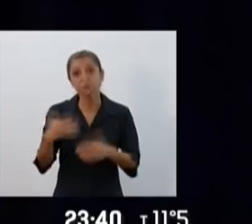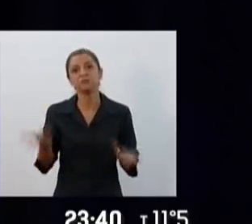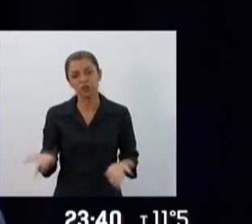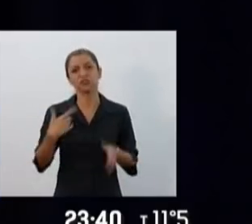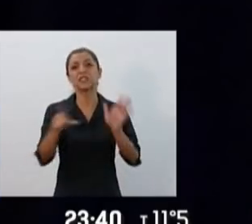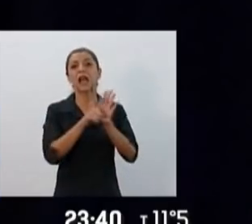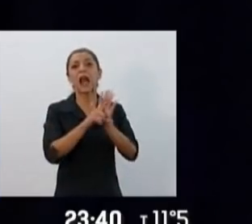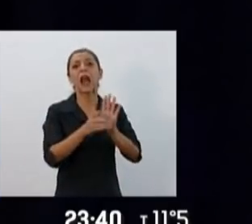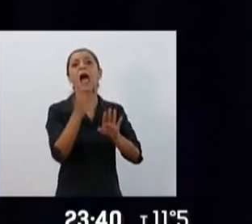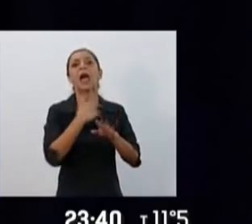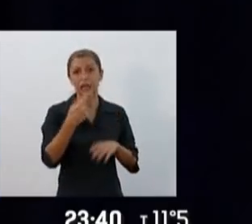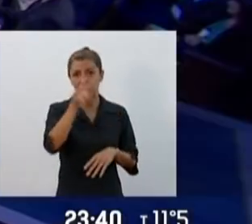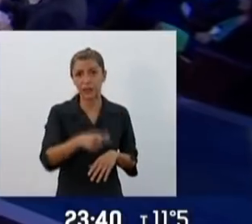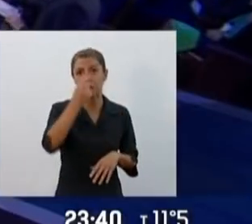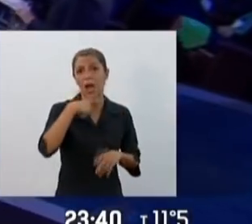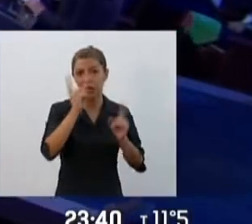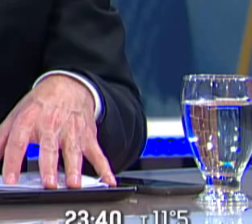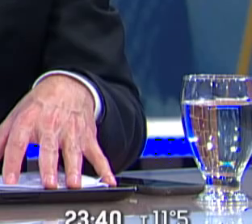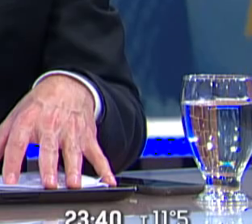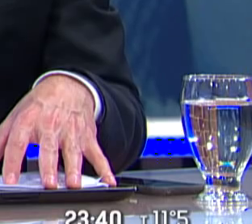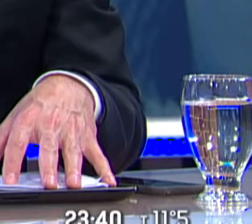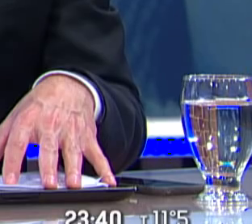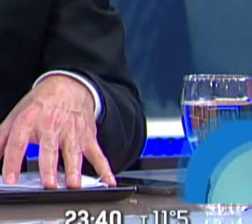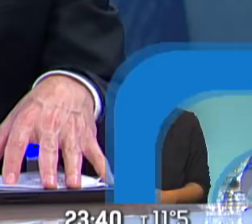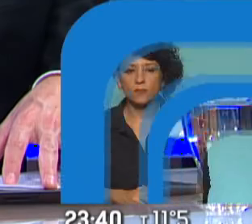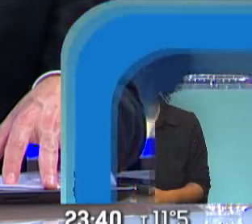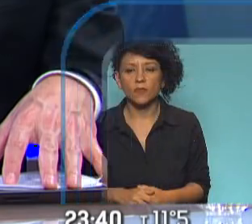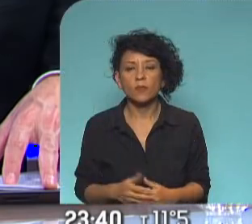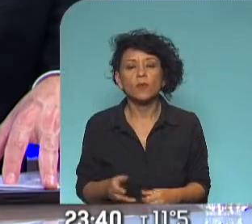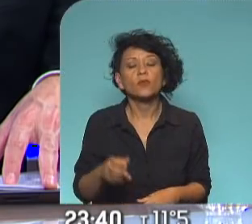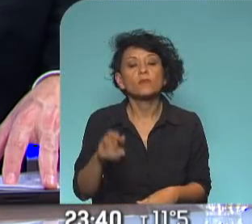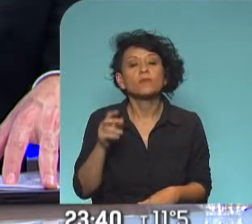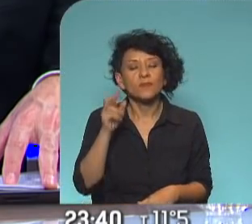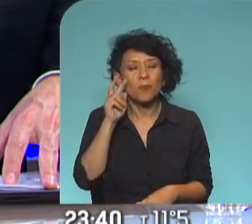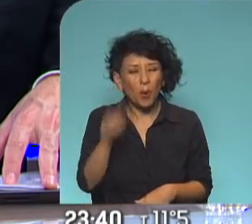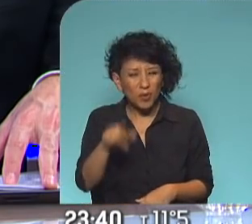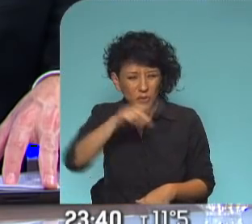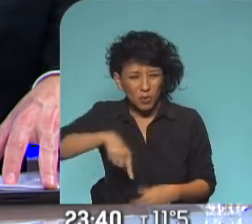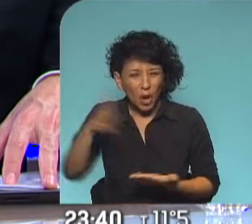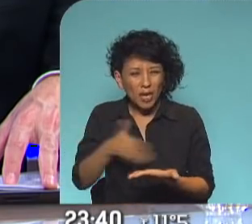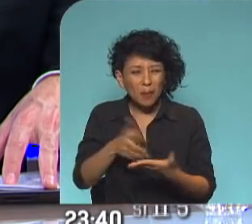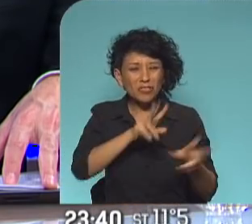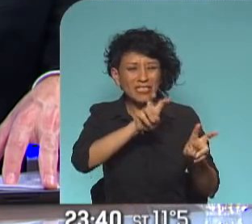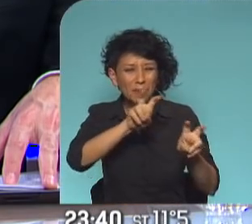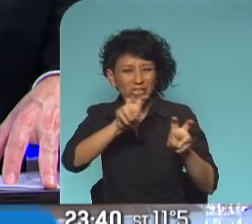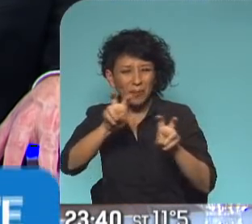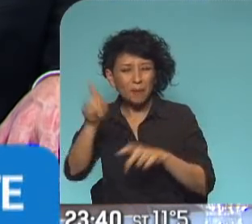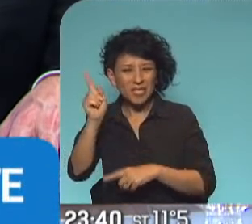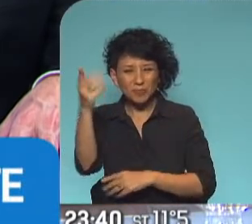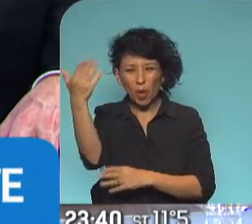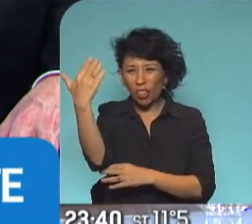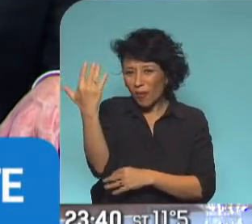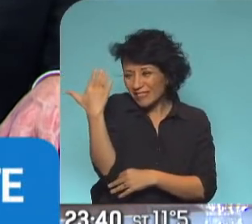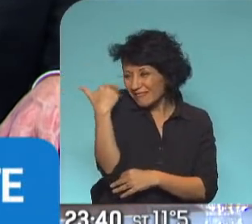para hacer el ajuste contra el pueblo trabajador. Bueno, como ven, estamos haciendo un repaso de los ejes temáticos del debate que acaba